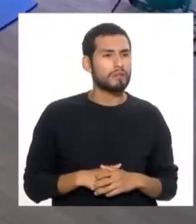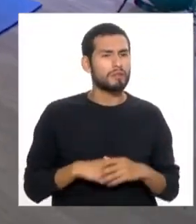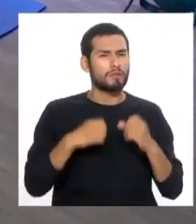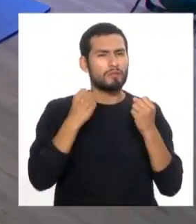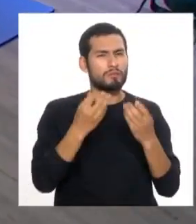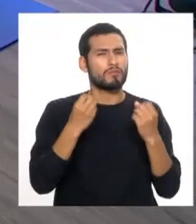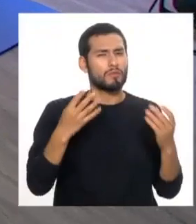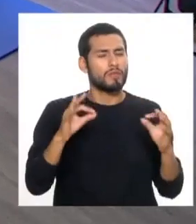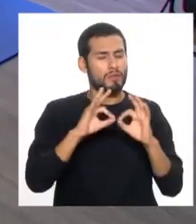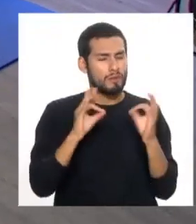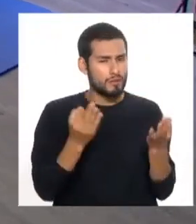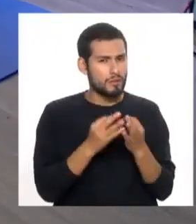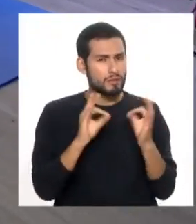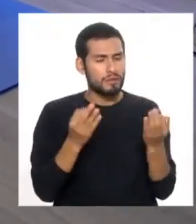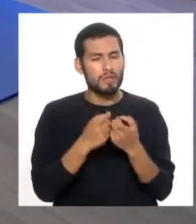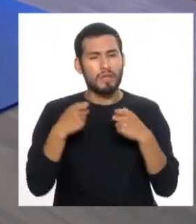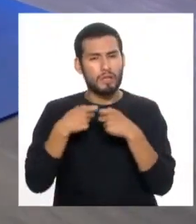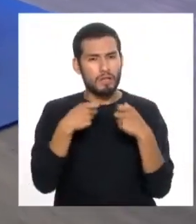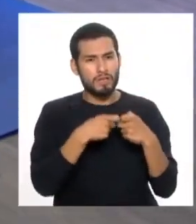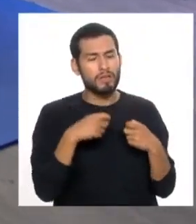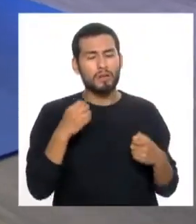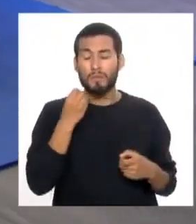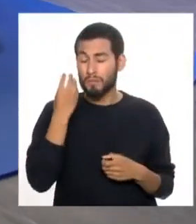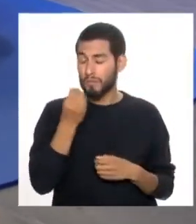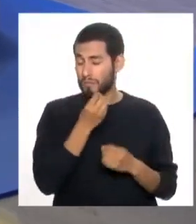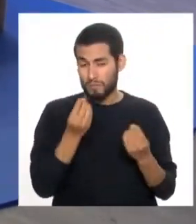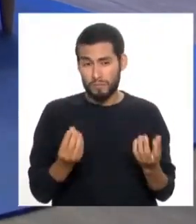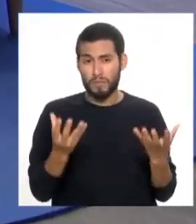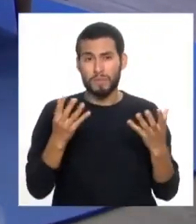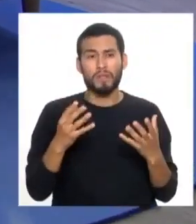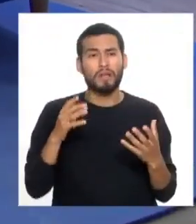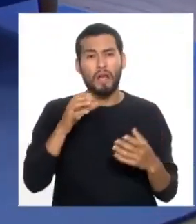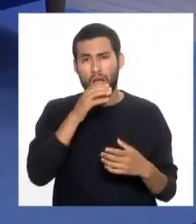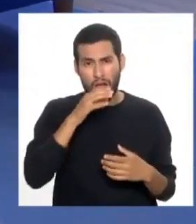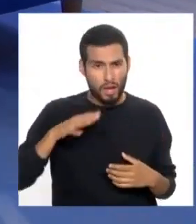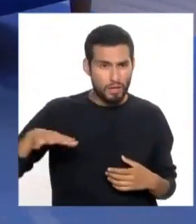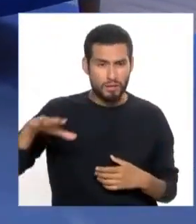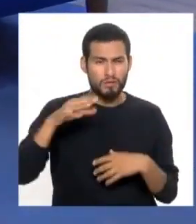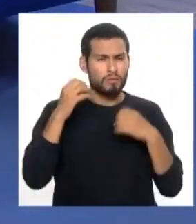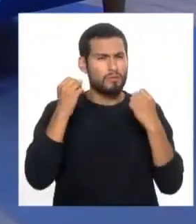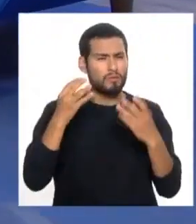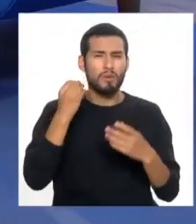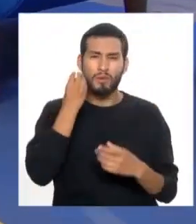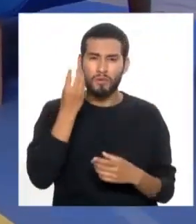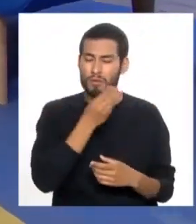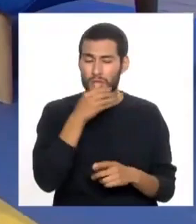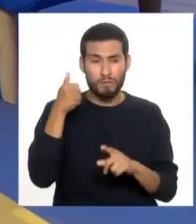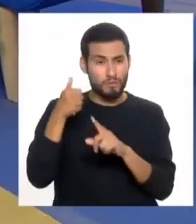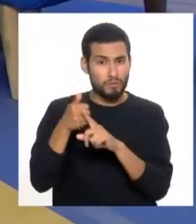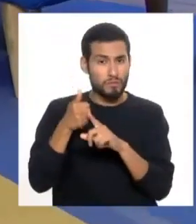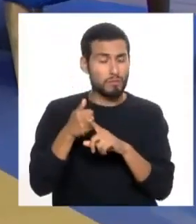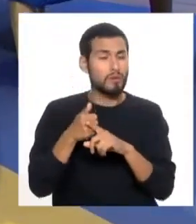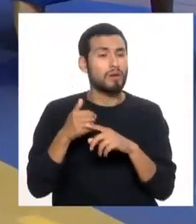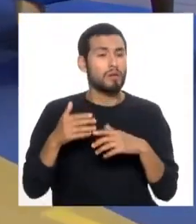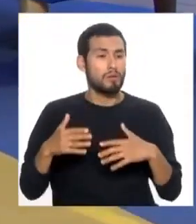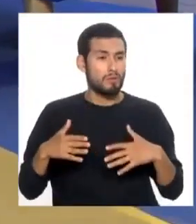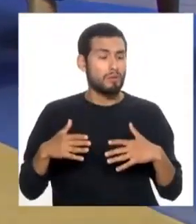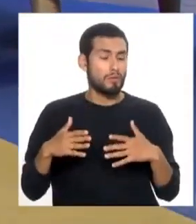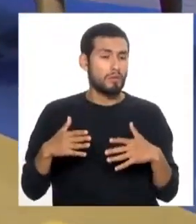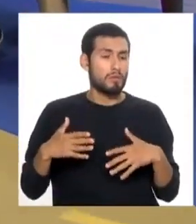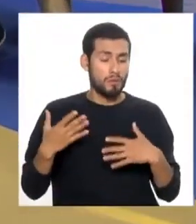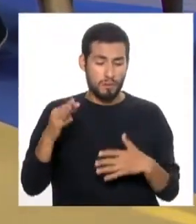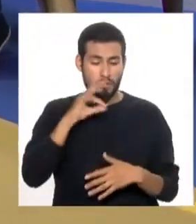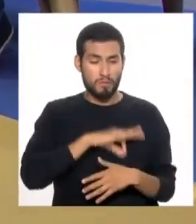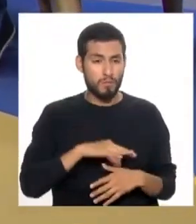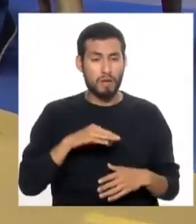muchas familias electrificándose con las plantas. En el campo abundan las plantas, que ellos mismos puedan, ¿no?,